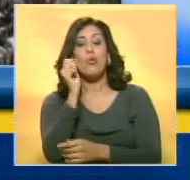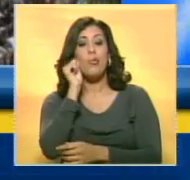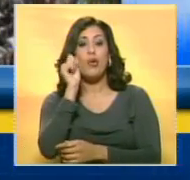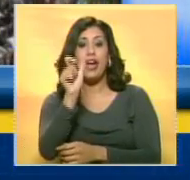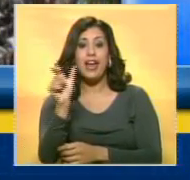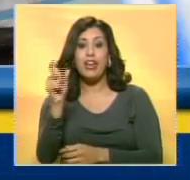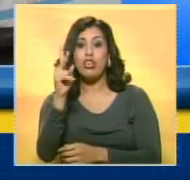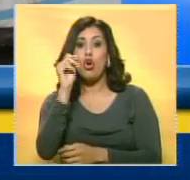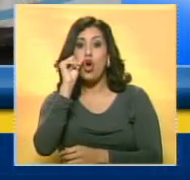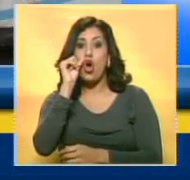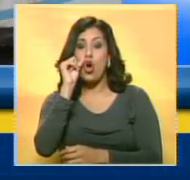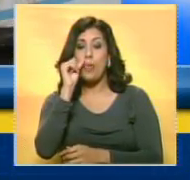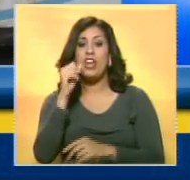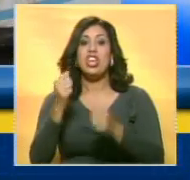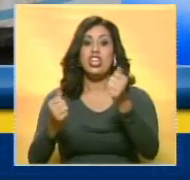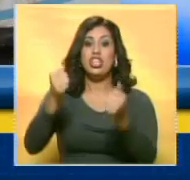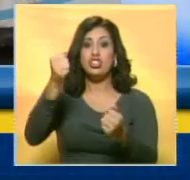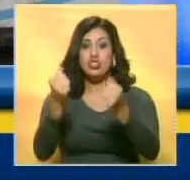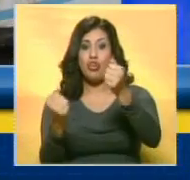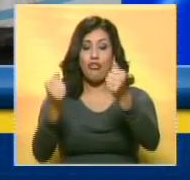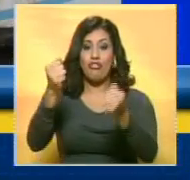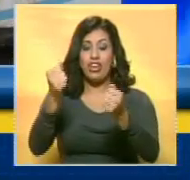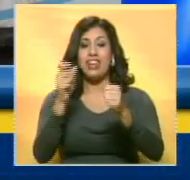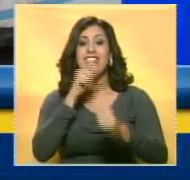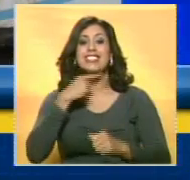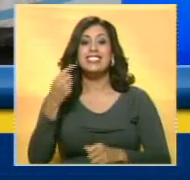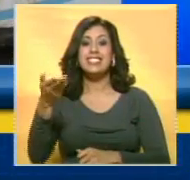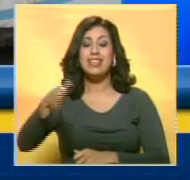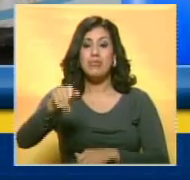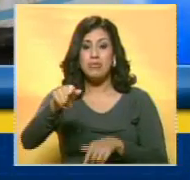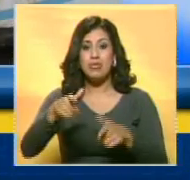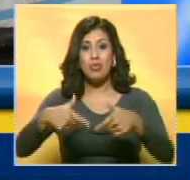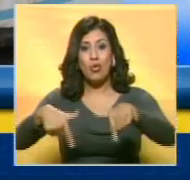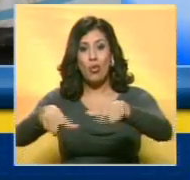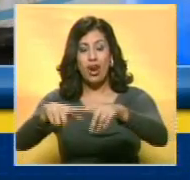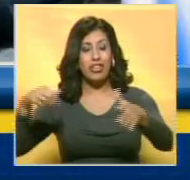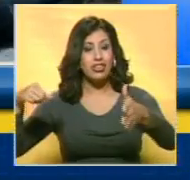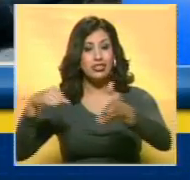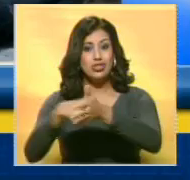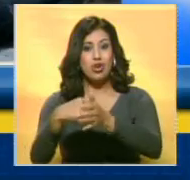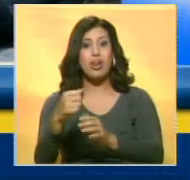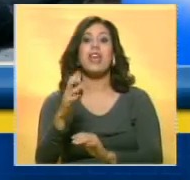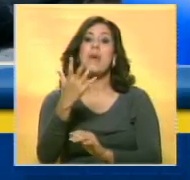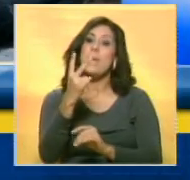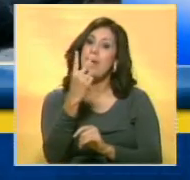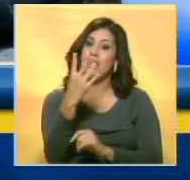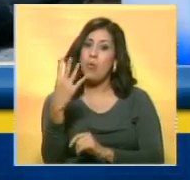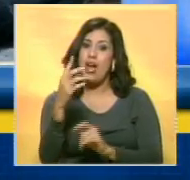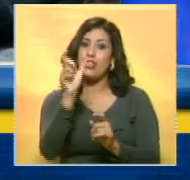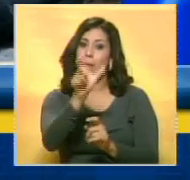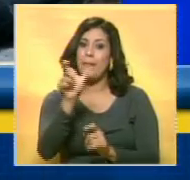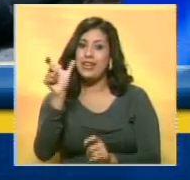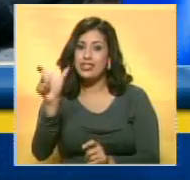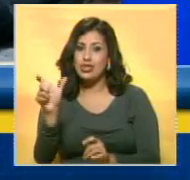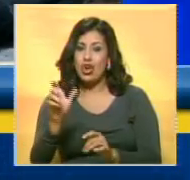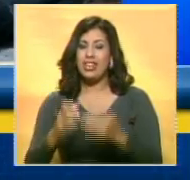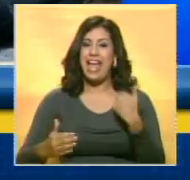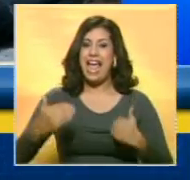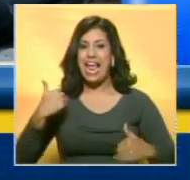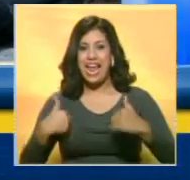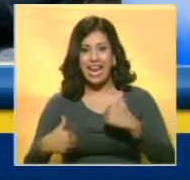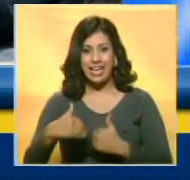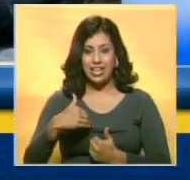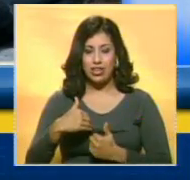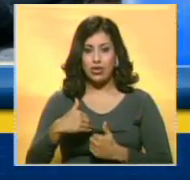mujeres y dos hombres, entre ellos el chofer de la unidad, fallecieron en el lugar de la colisión y otros 24 pasajeros resultaron